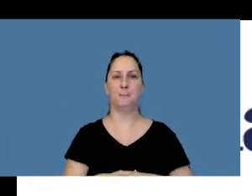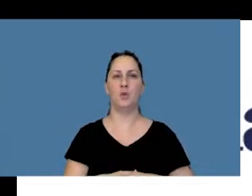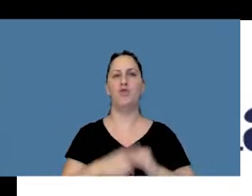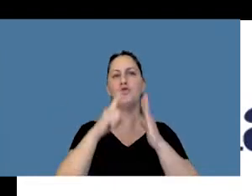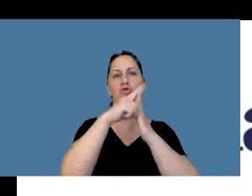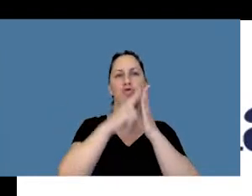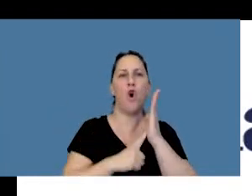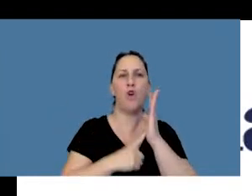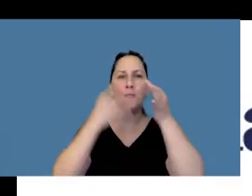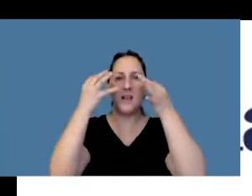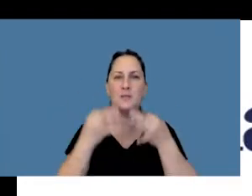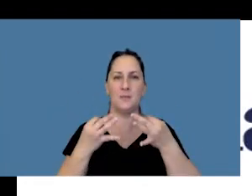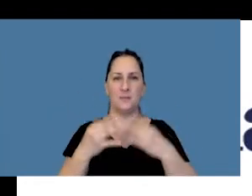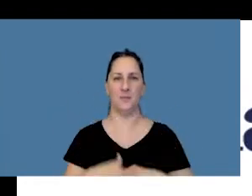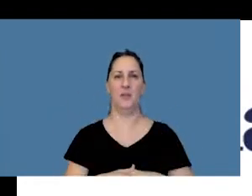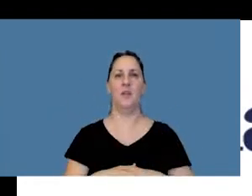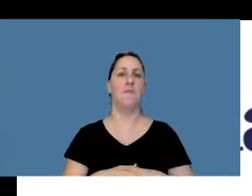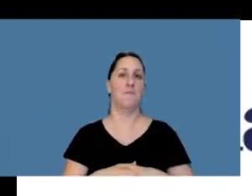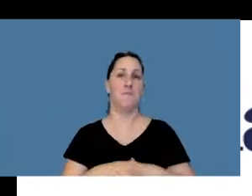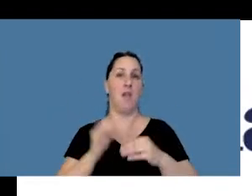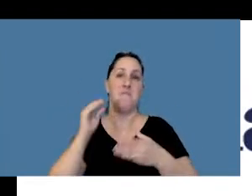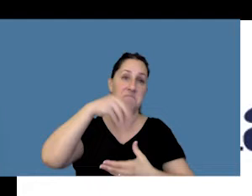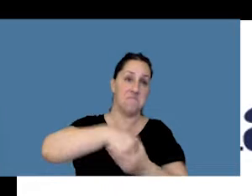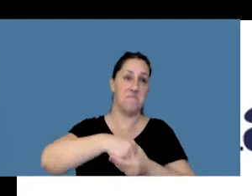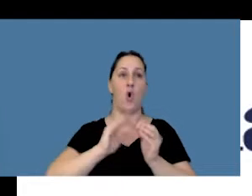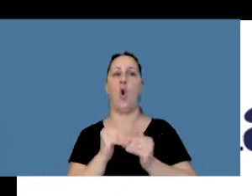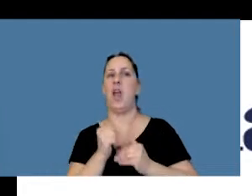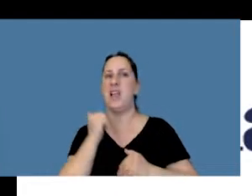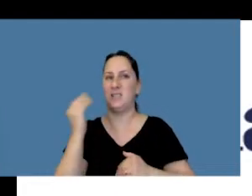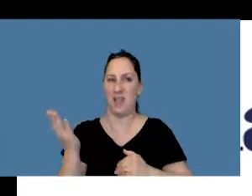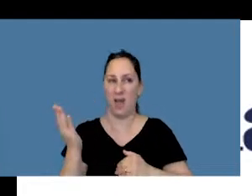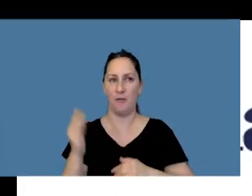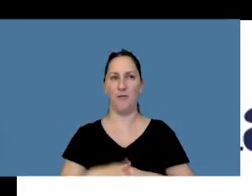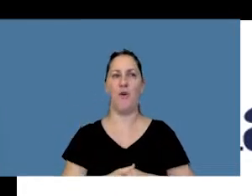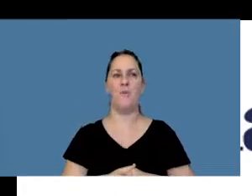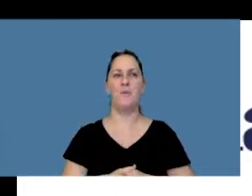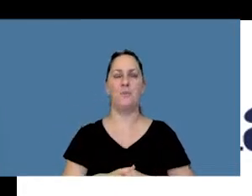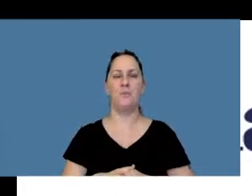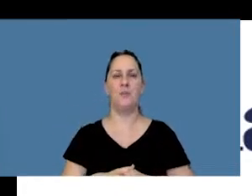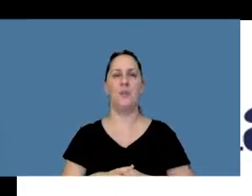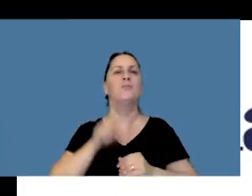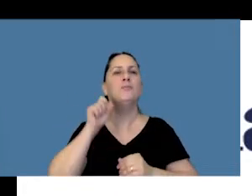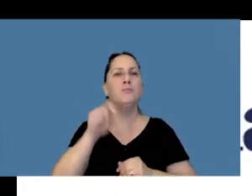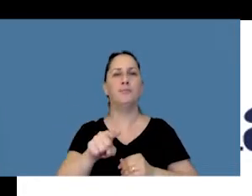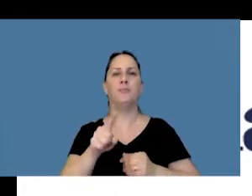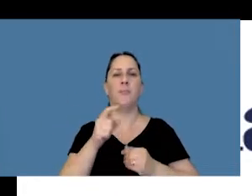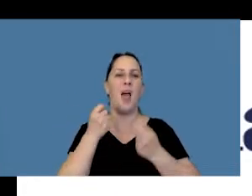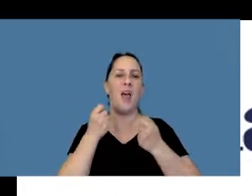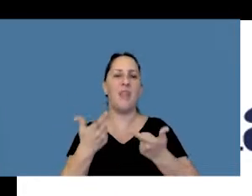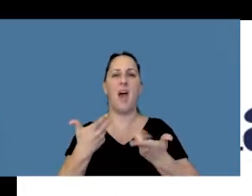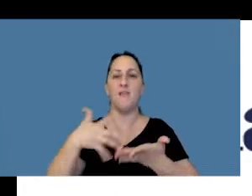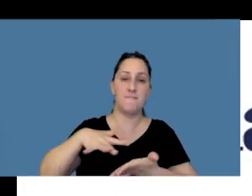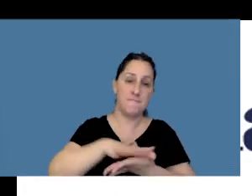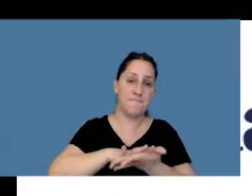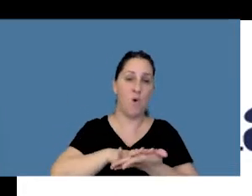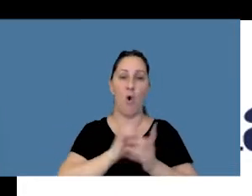normas reglamentarias de uso interno o de uso externo, que sean con carácter resolutivo o no